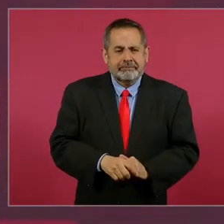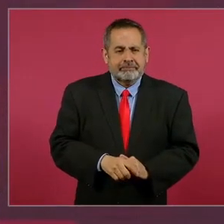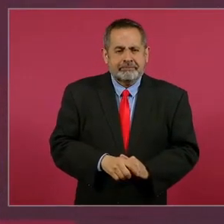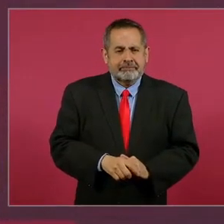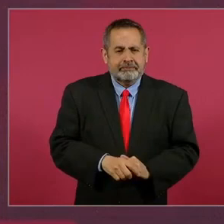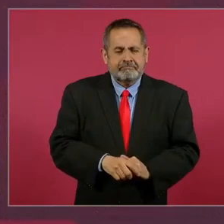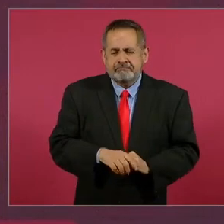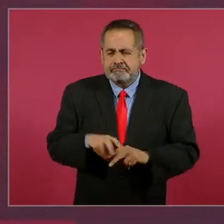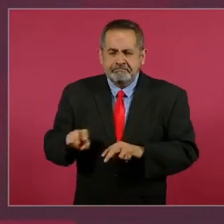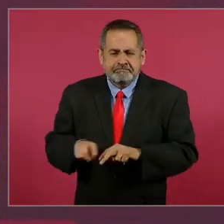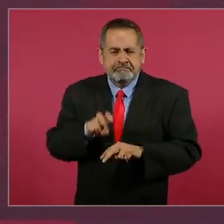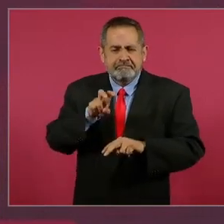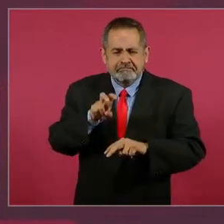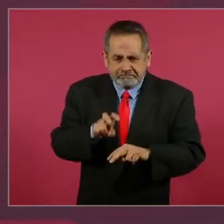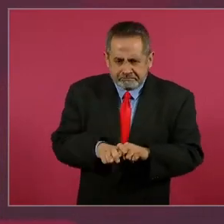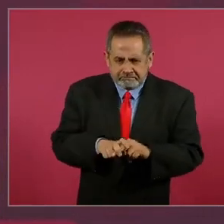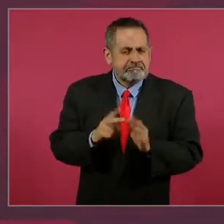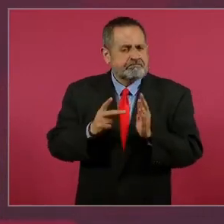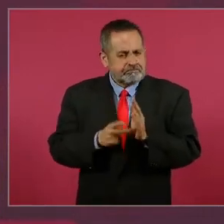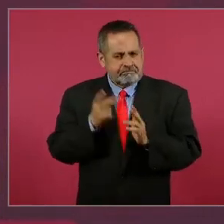me vuelvo a sentar